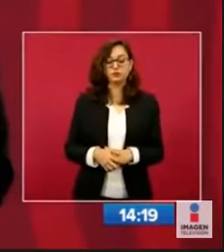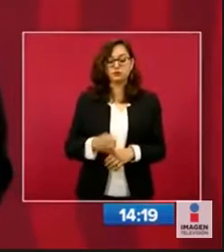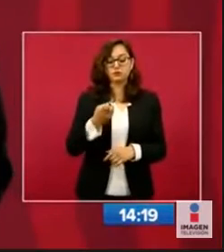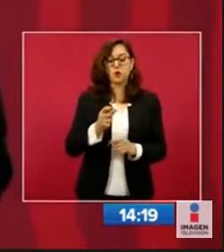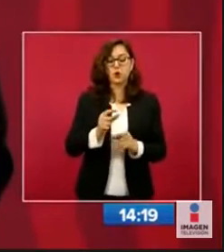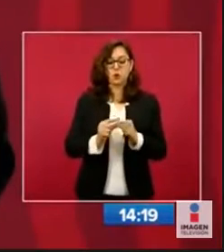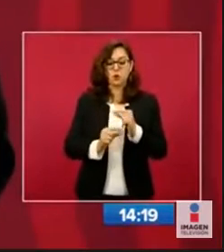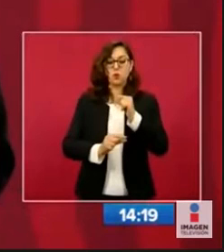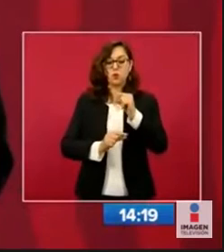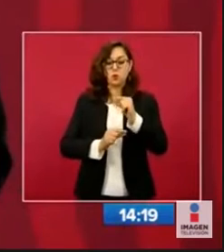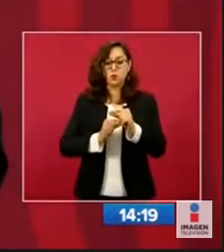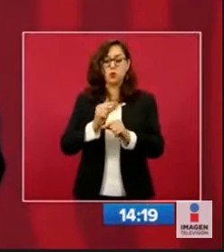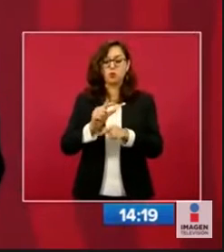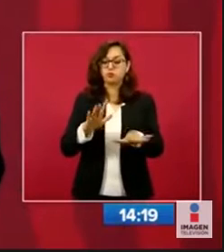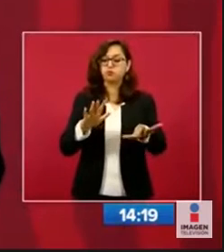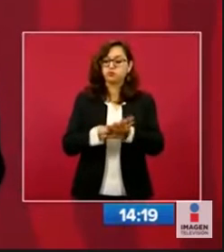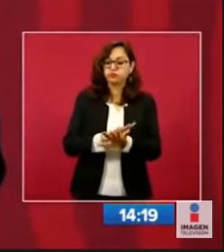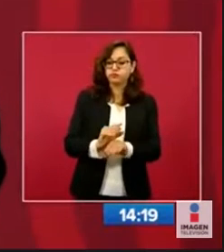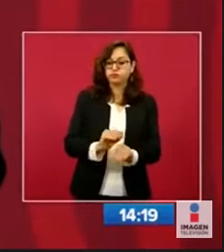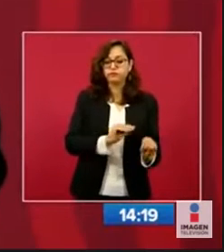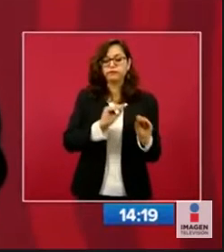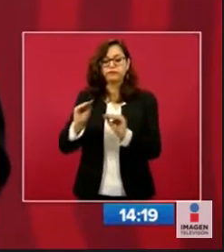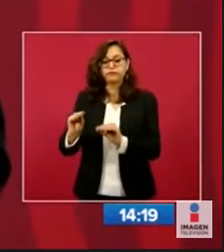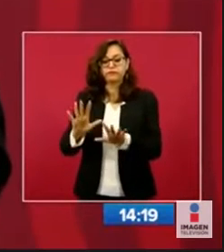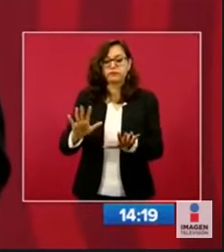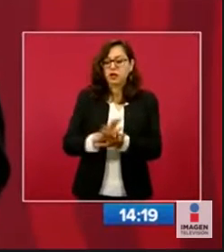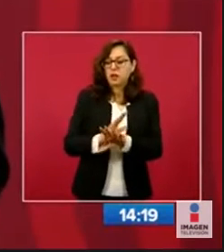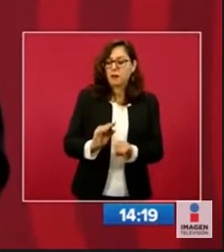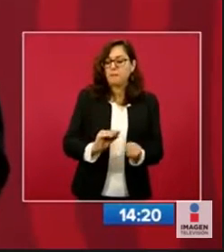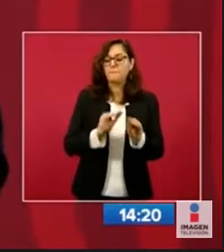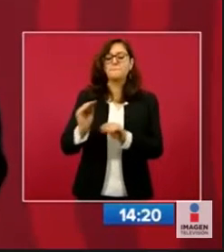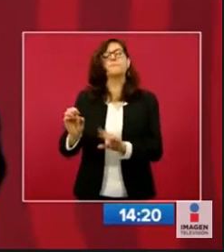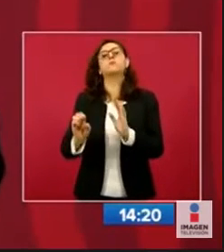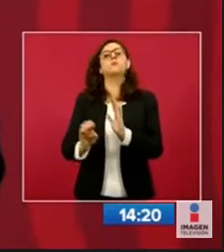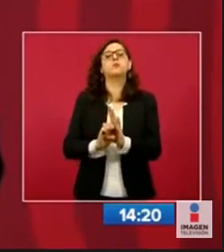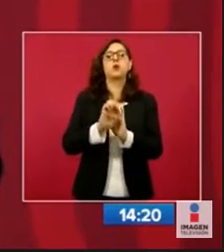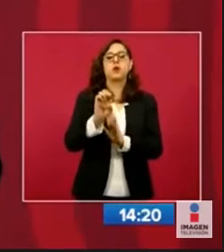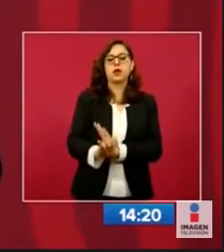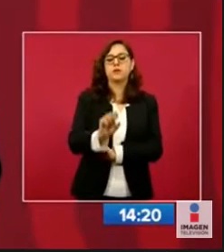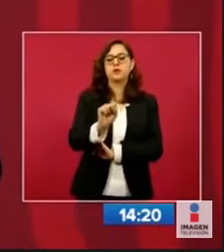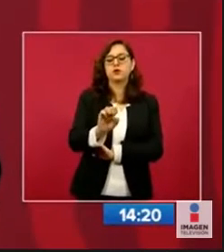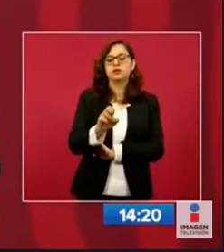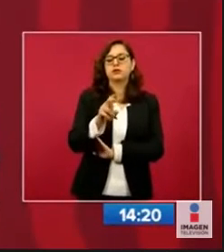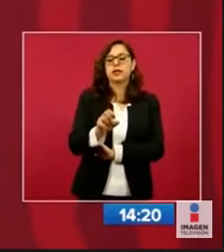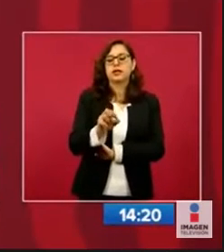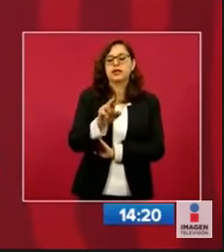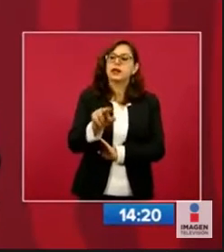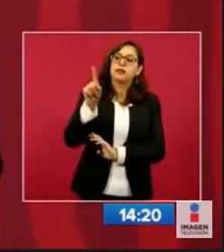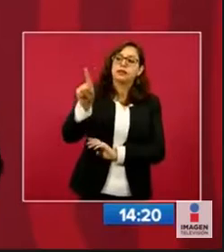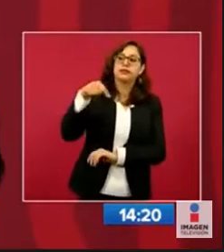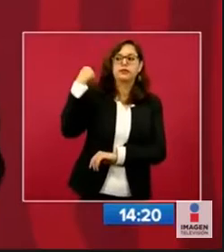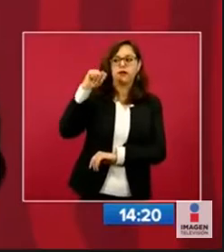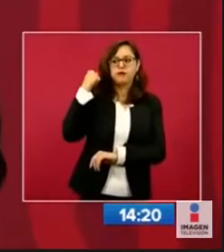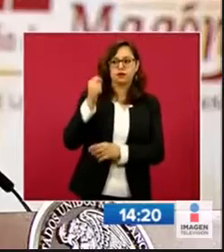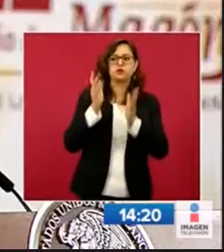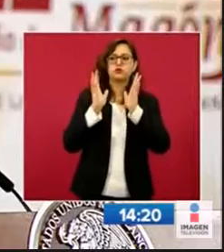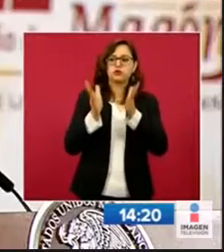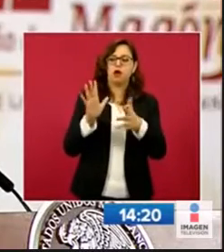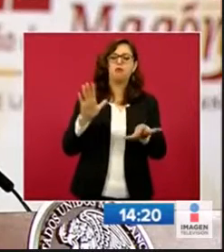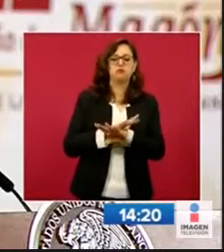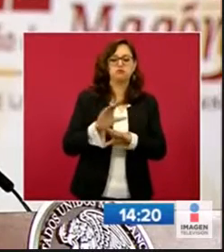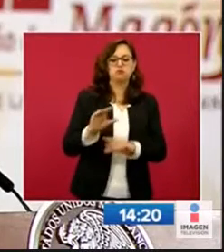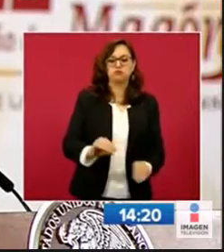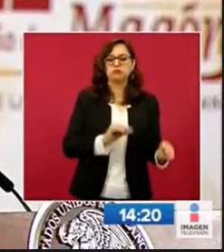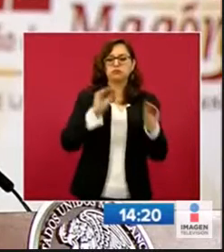Además, el secretario de Gobernación se descartó para 2024. Sentenció que sus esfuerzos están enfocados en el proyecto de Andrés